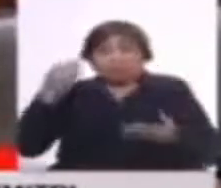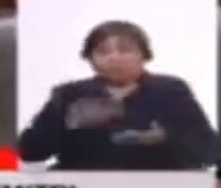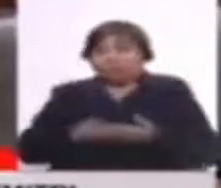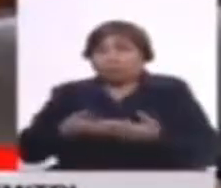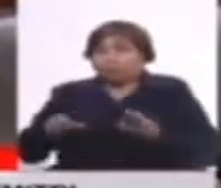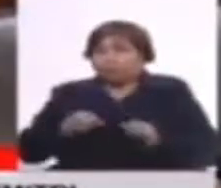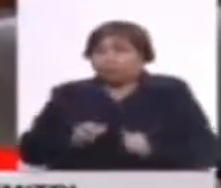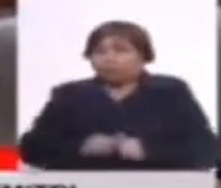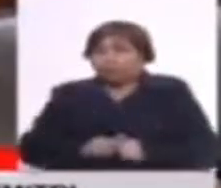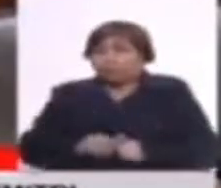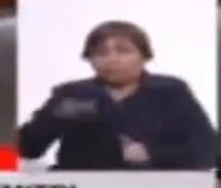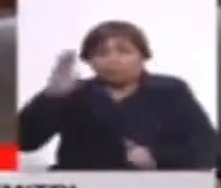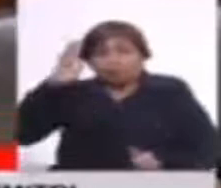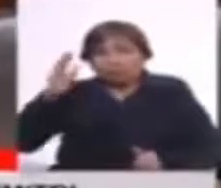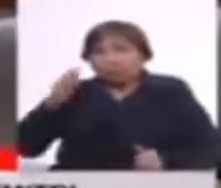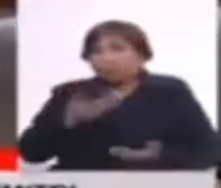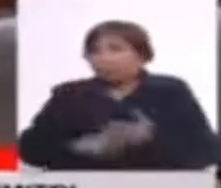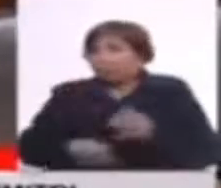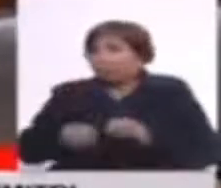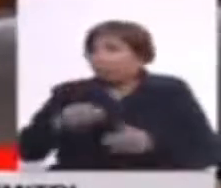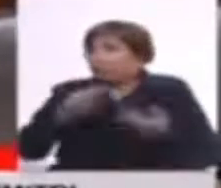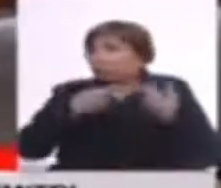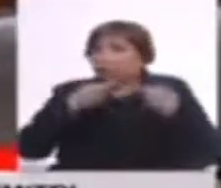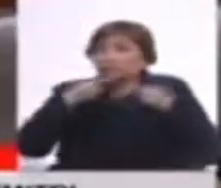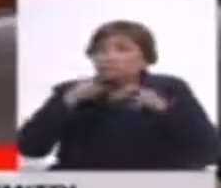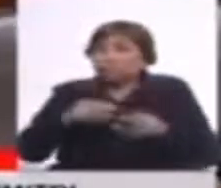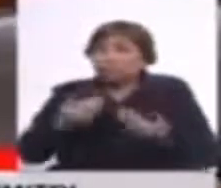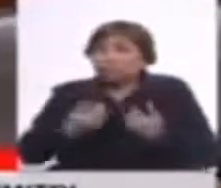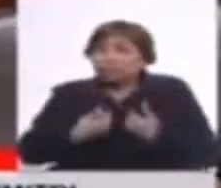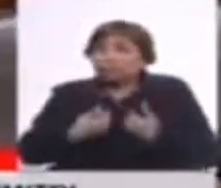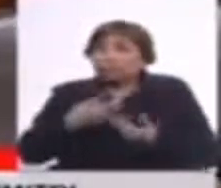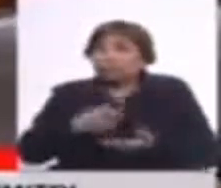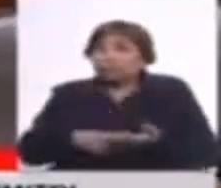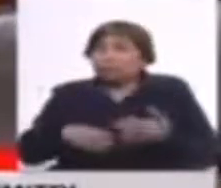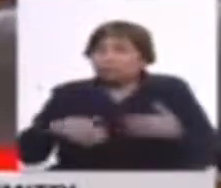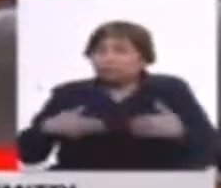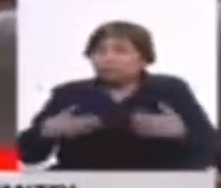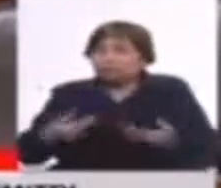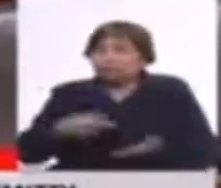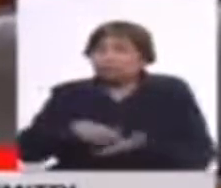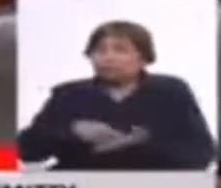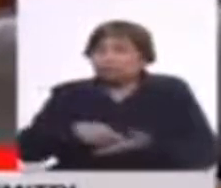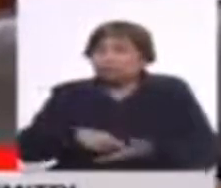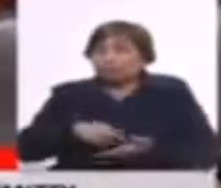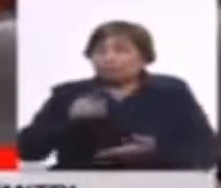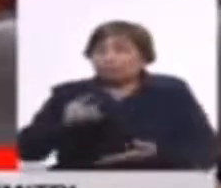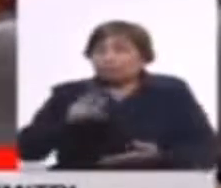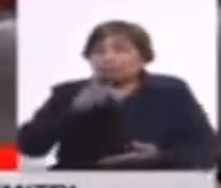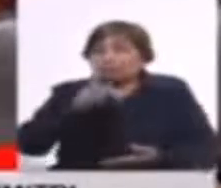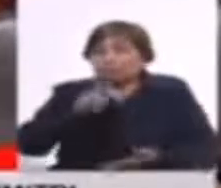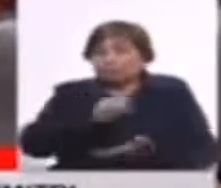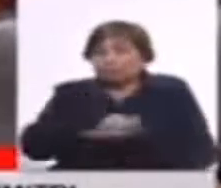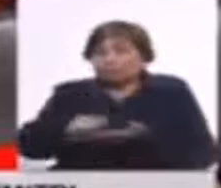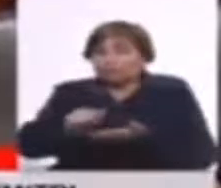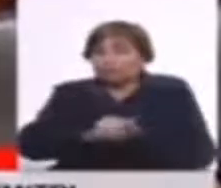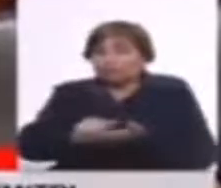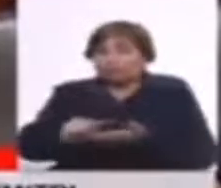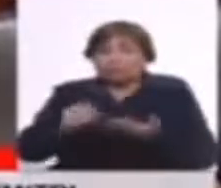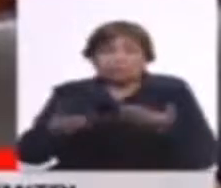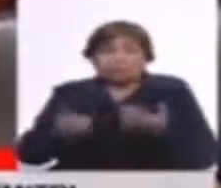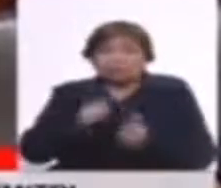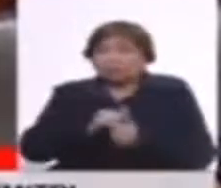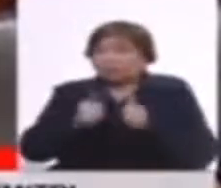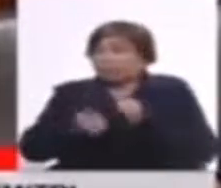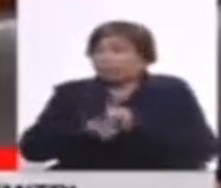policial. ¿Qué resultados se le puede exigir a la policía si cada 3 meses le estamos cambiando a